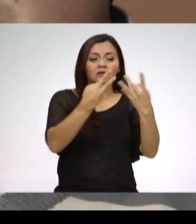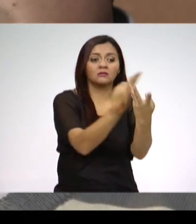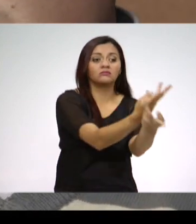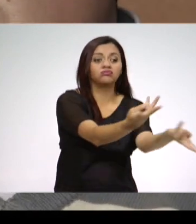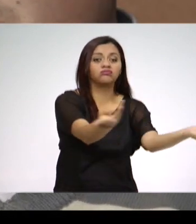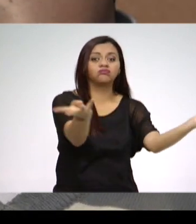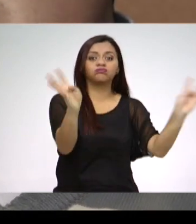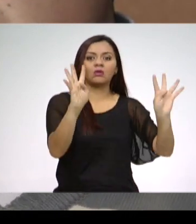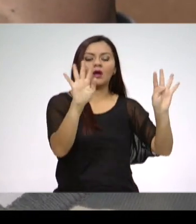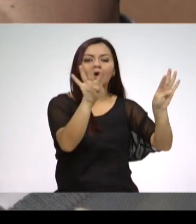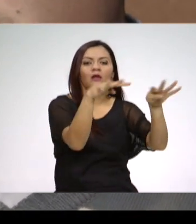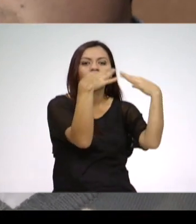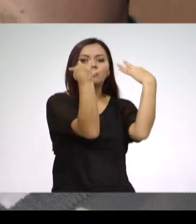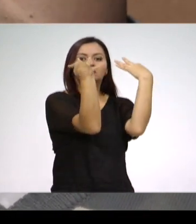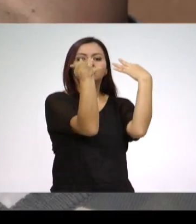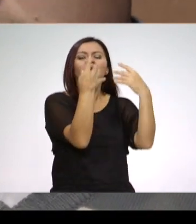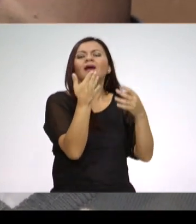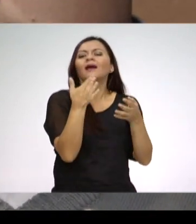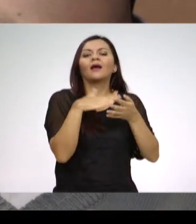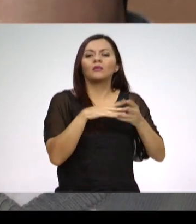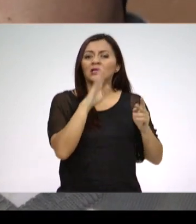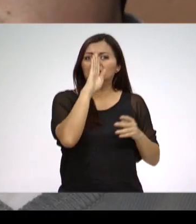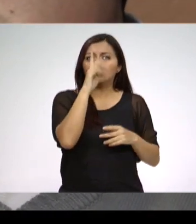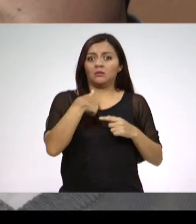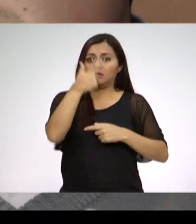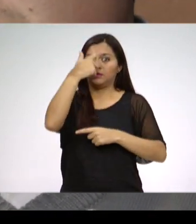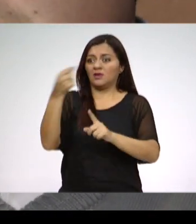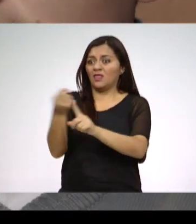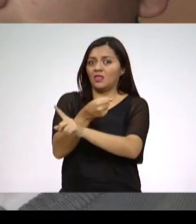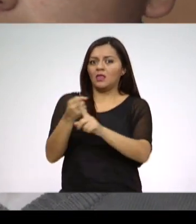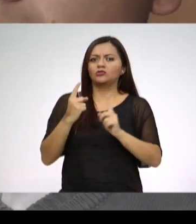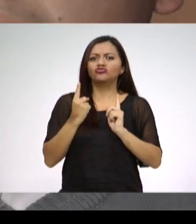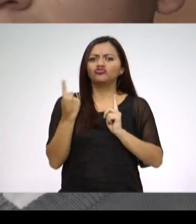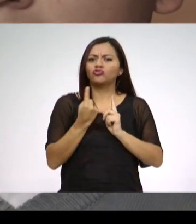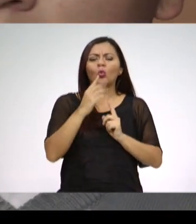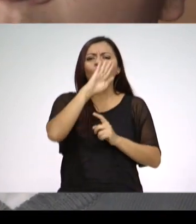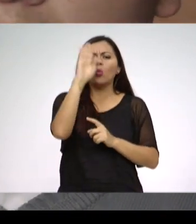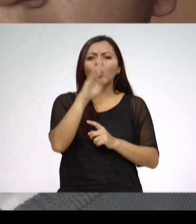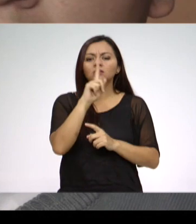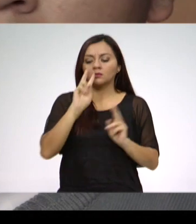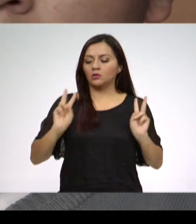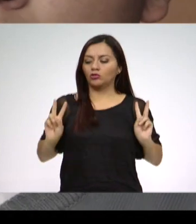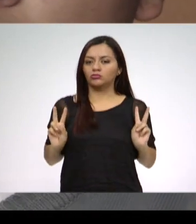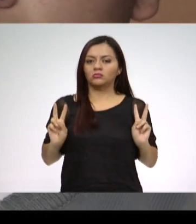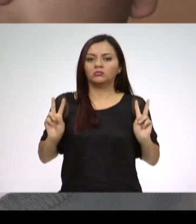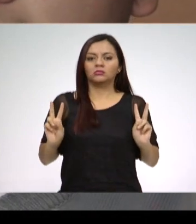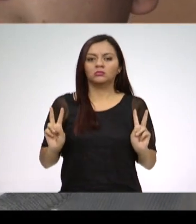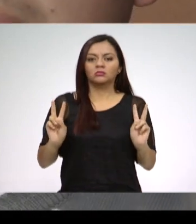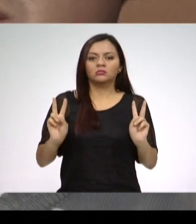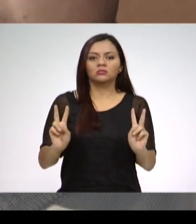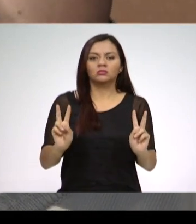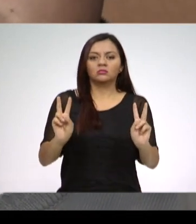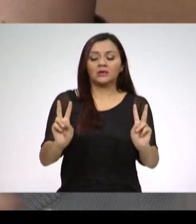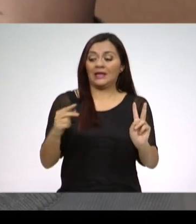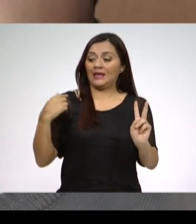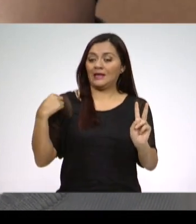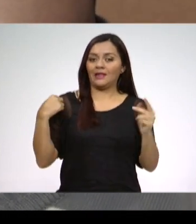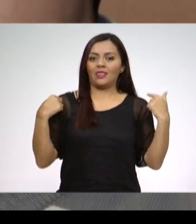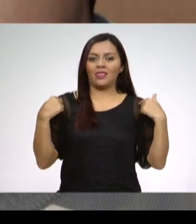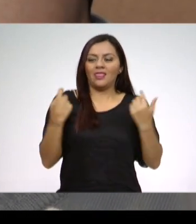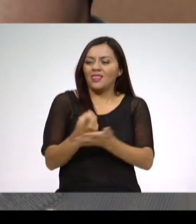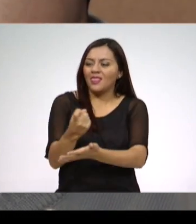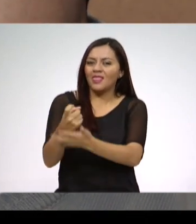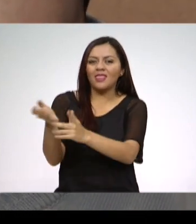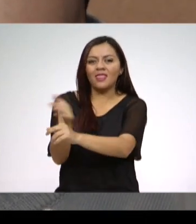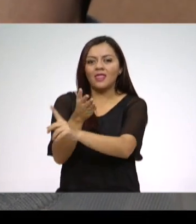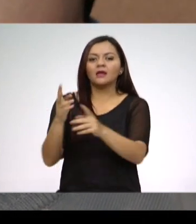siempre, pero por lo menos dos personas que puedan mirar esto, al agresor le genera poder, porque la broma, el chiste le